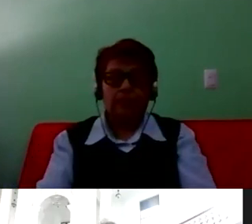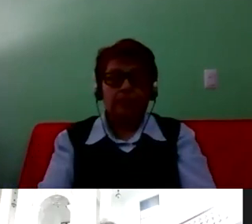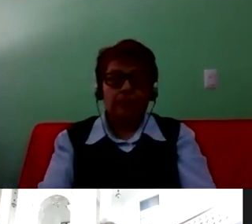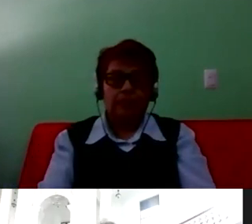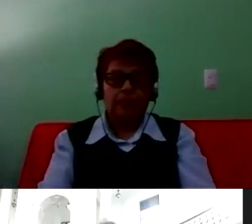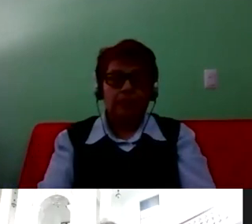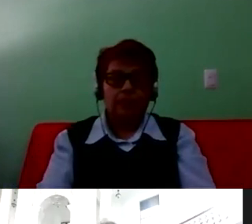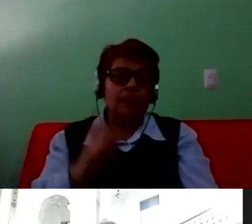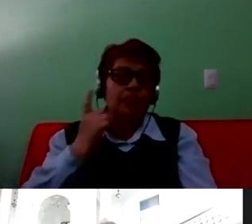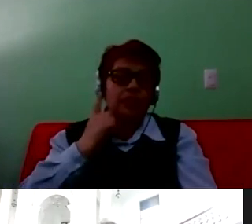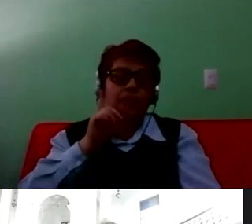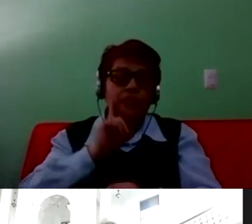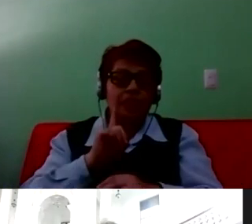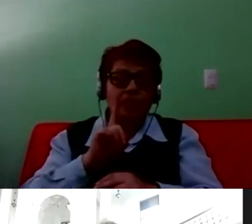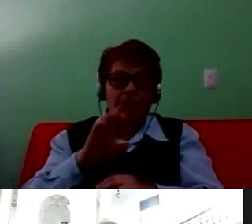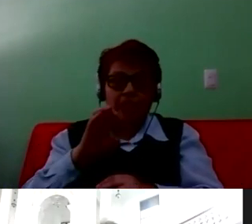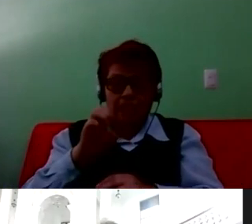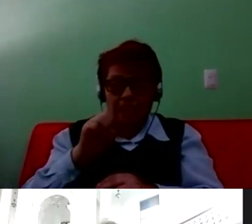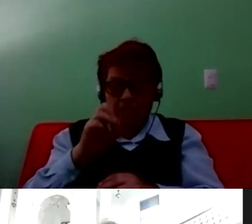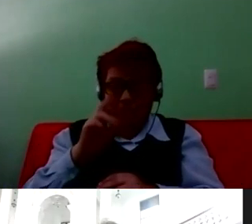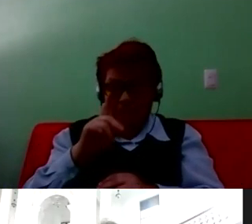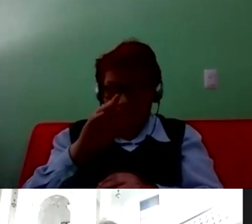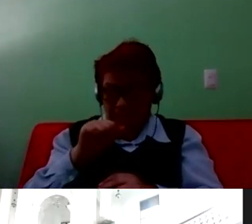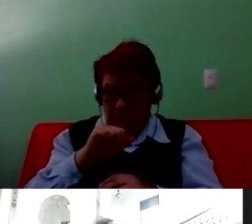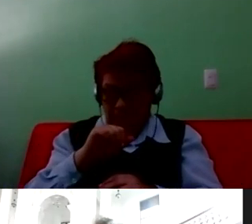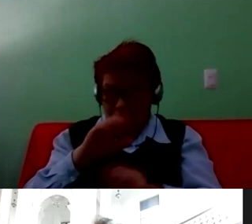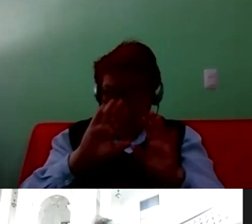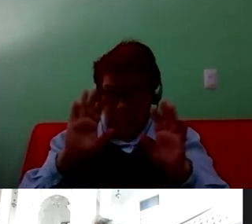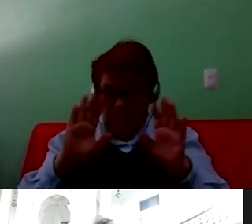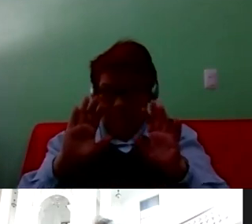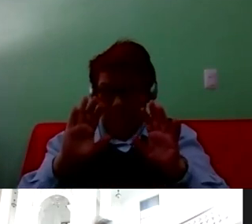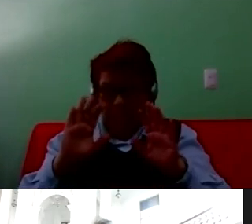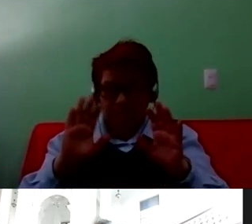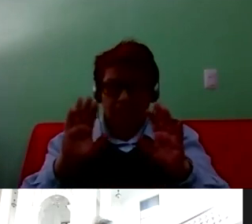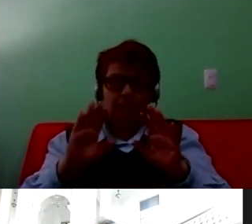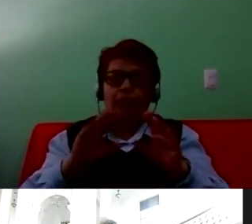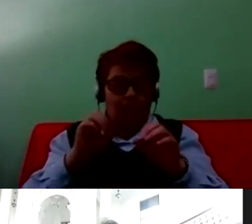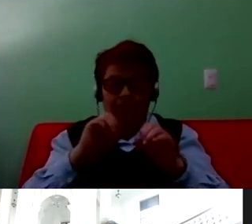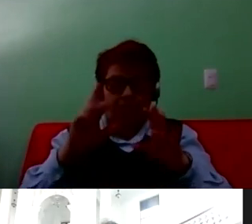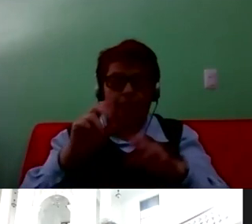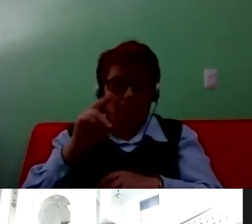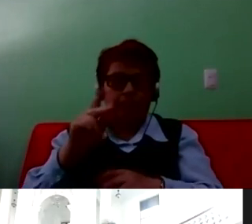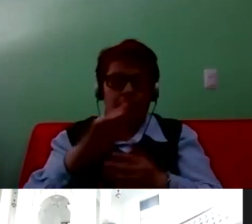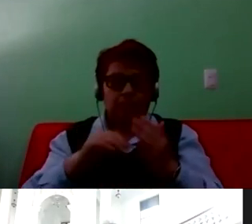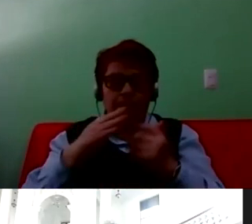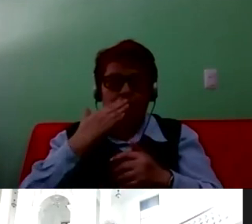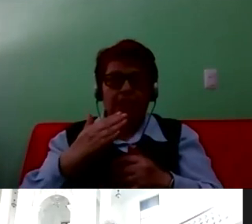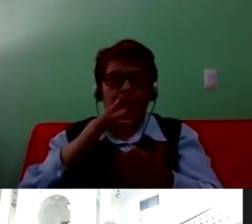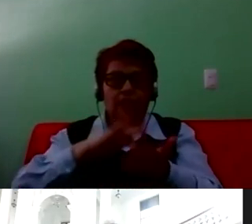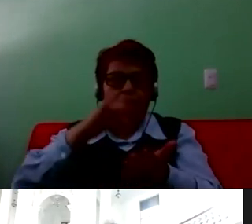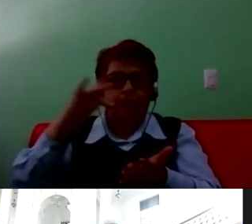El diputado Estrada no está pidiendo el uso de la voz, ¿o sí? Es que vi su mano, pero no. Ok. Bueno,